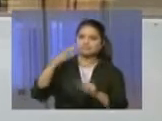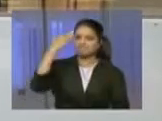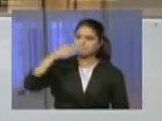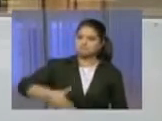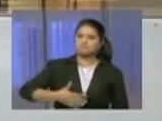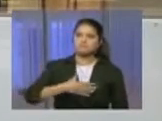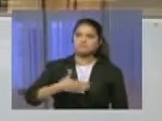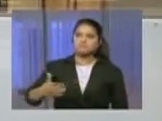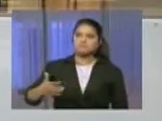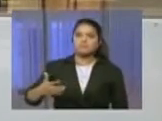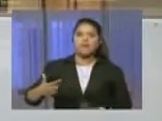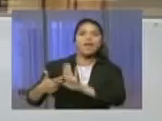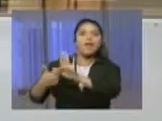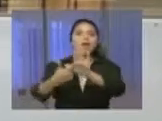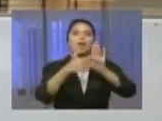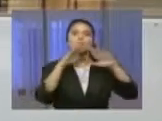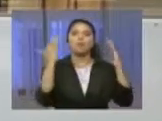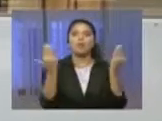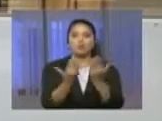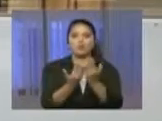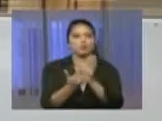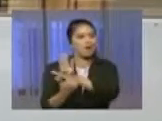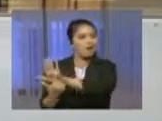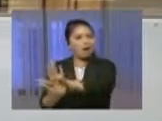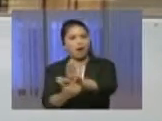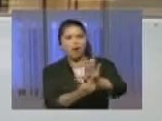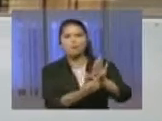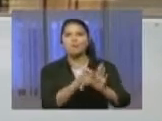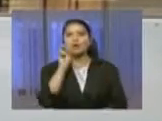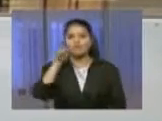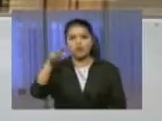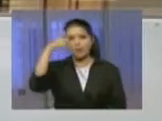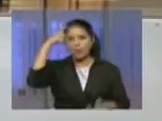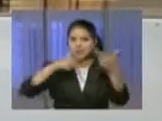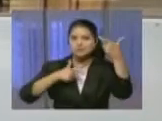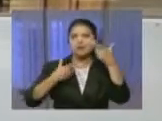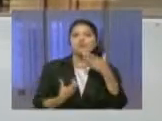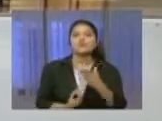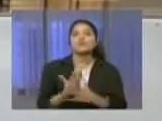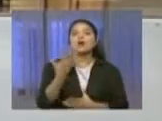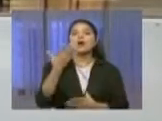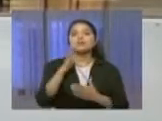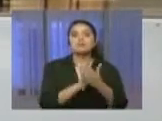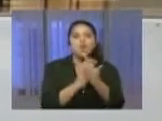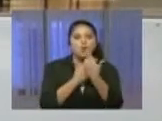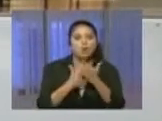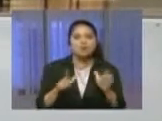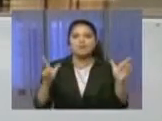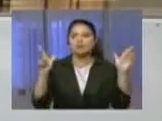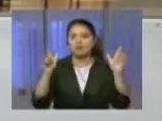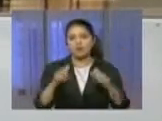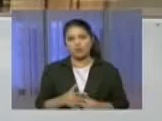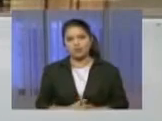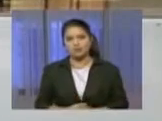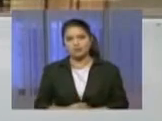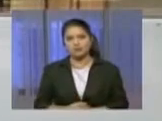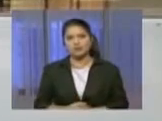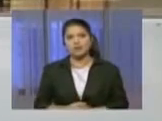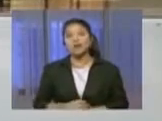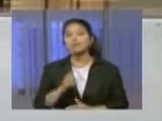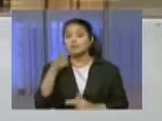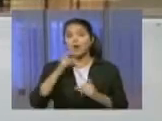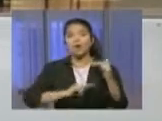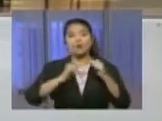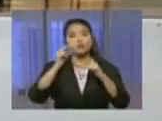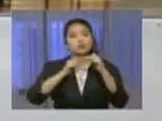ejemplo del mundo veamos en ese Cadete la resurrección de los Libertadores y el constructor